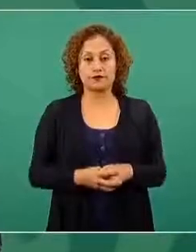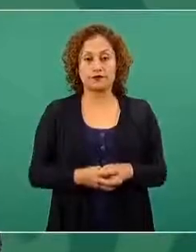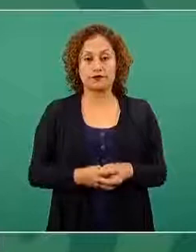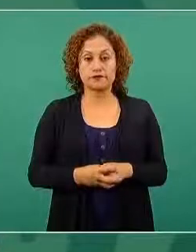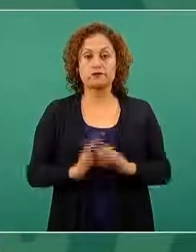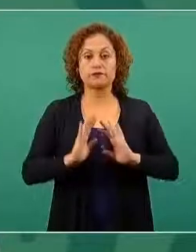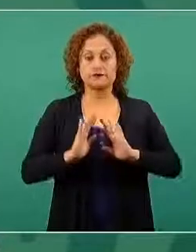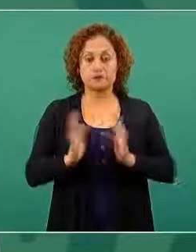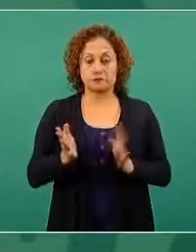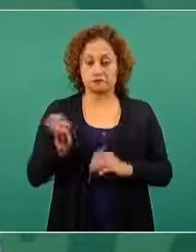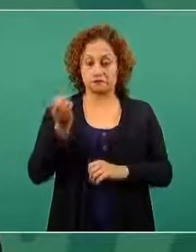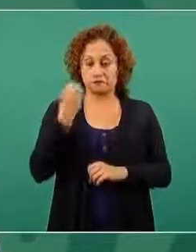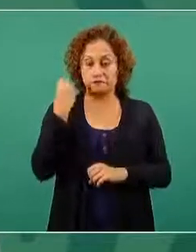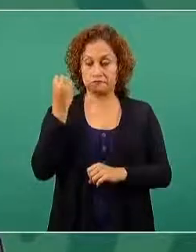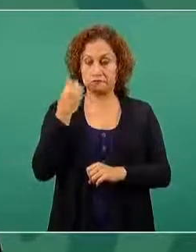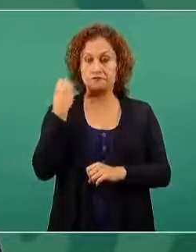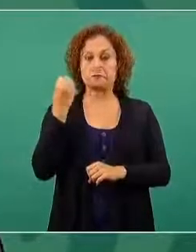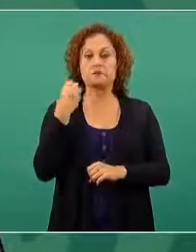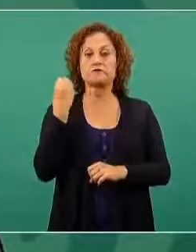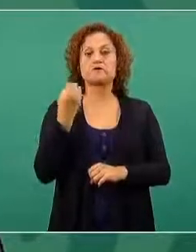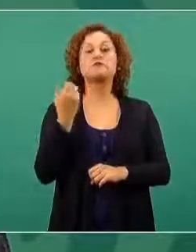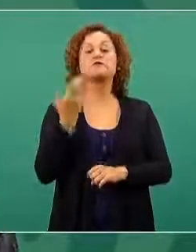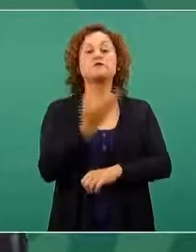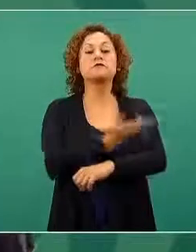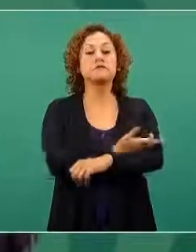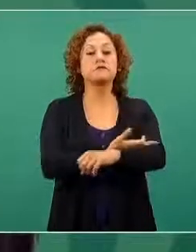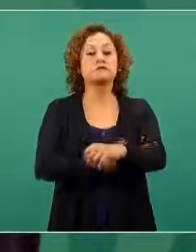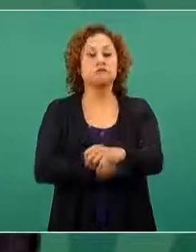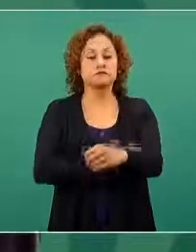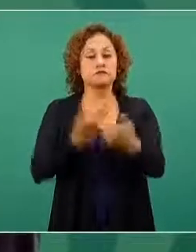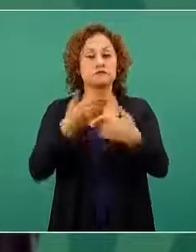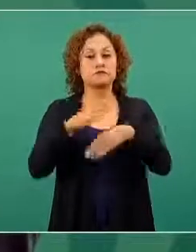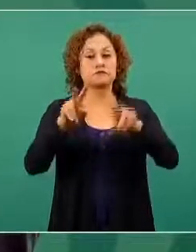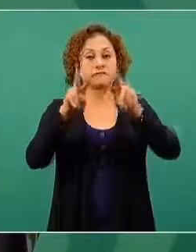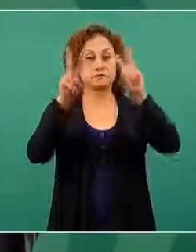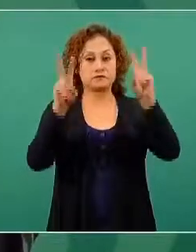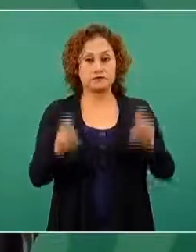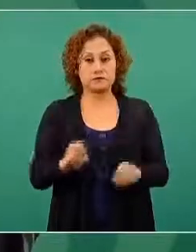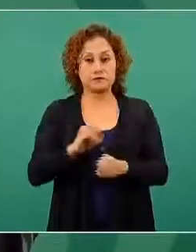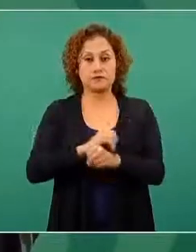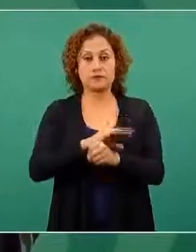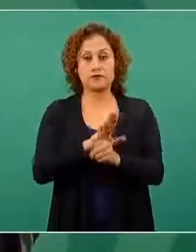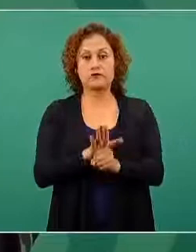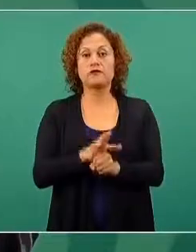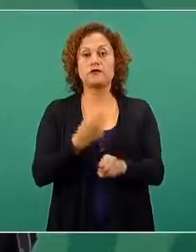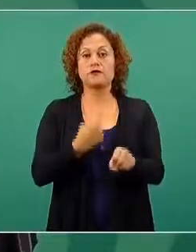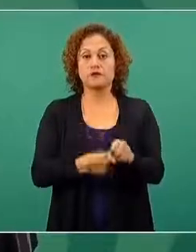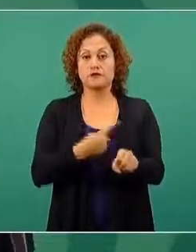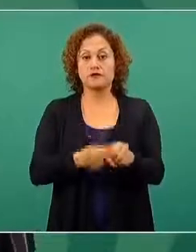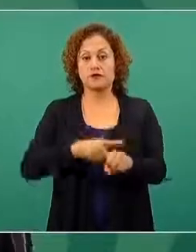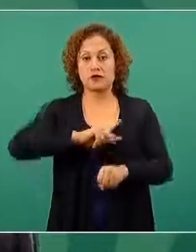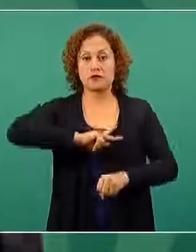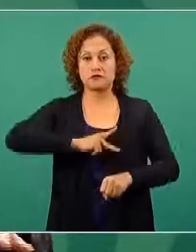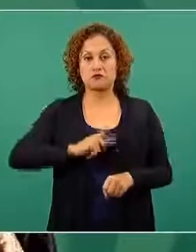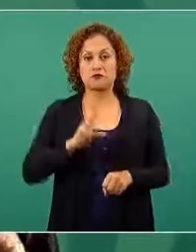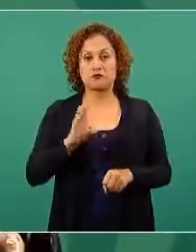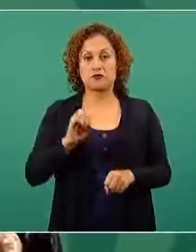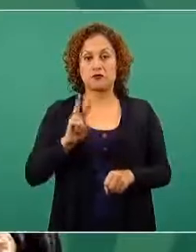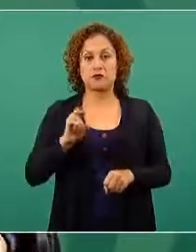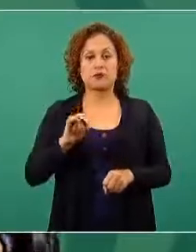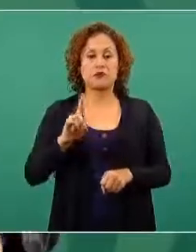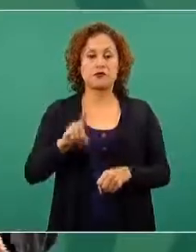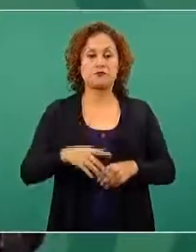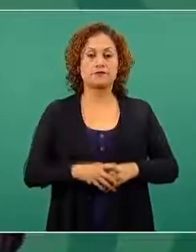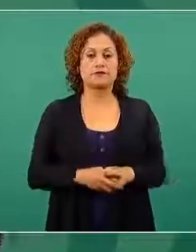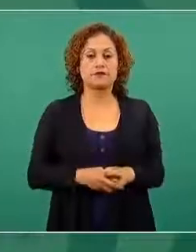Vamos a iniciar la conferencia de prensa diaria sobre COVID-19, la pandemia causada por el coronavirus SARS-CoV-2.